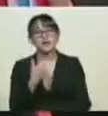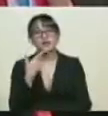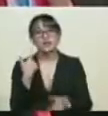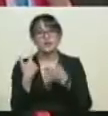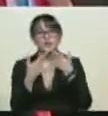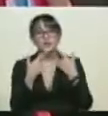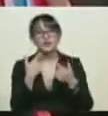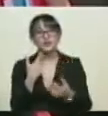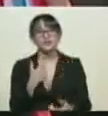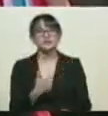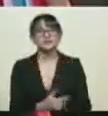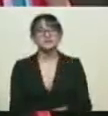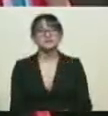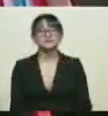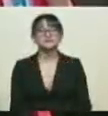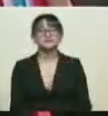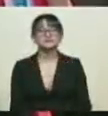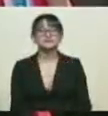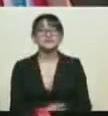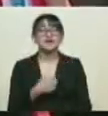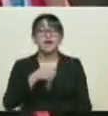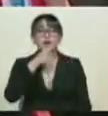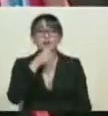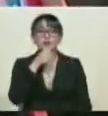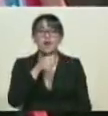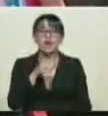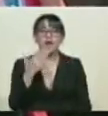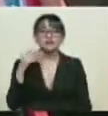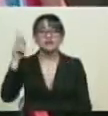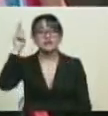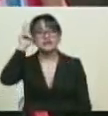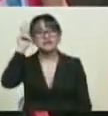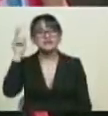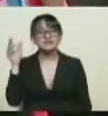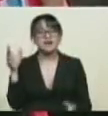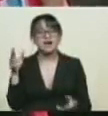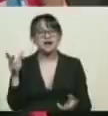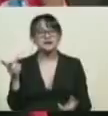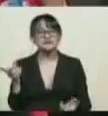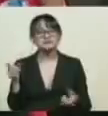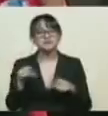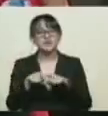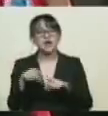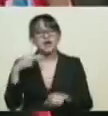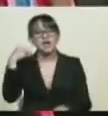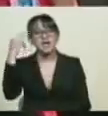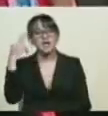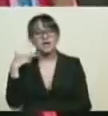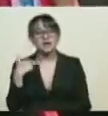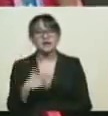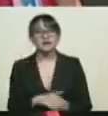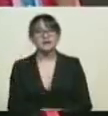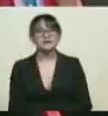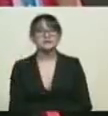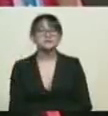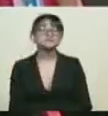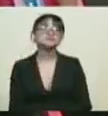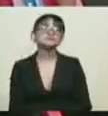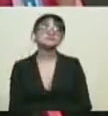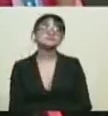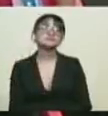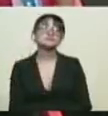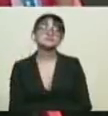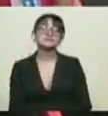Este color me viene de mi abuela, que era india con negra, como José Leonardo Chirino, era mi abuela.